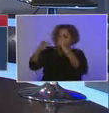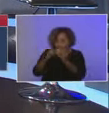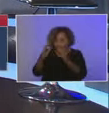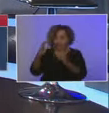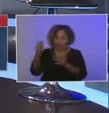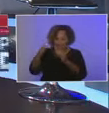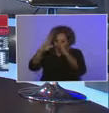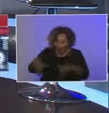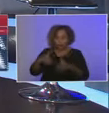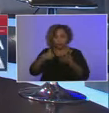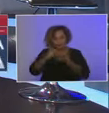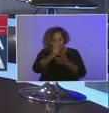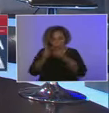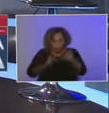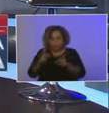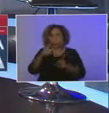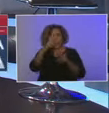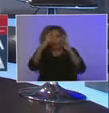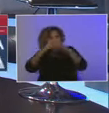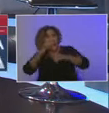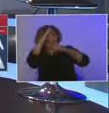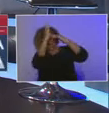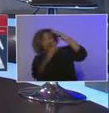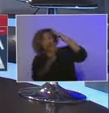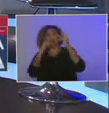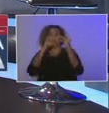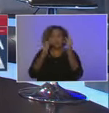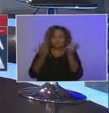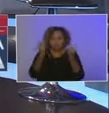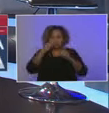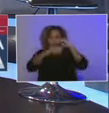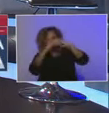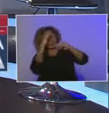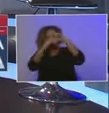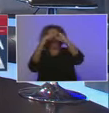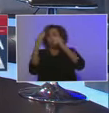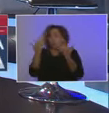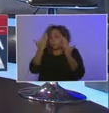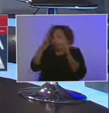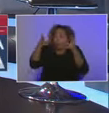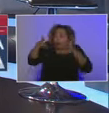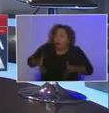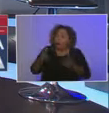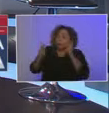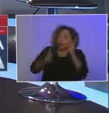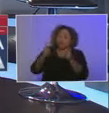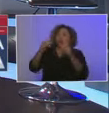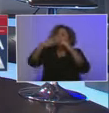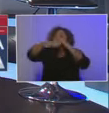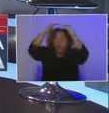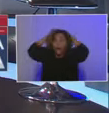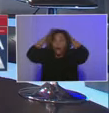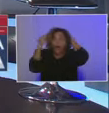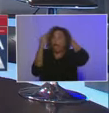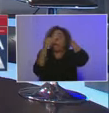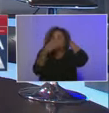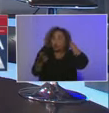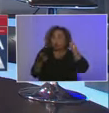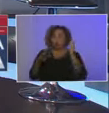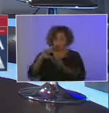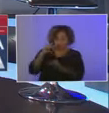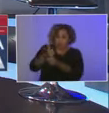para ayudar a nuestra gente, y al día de hoy no sabemos cuánta gente queda con toldos azules y no se ha construido ni una